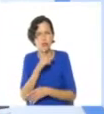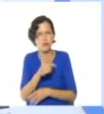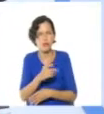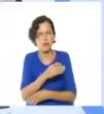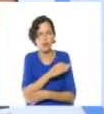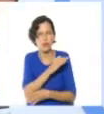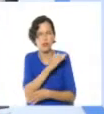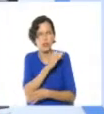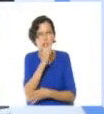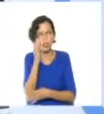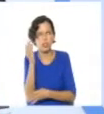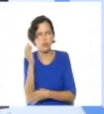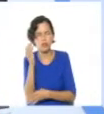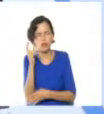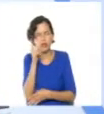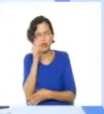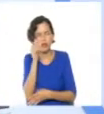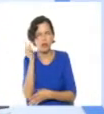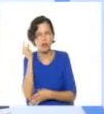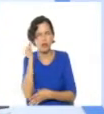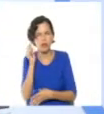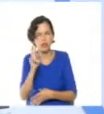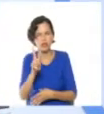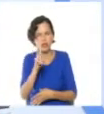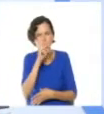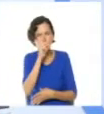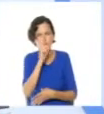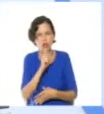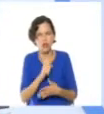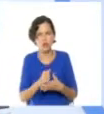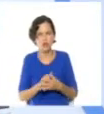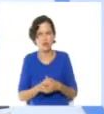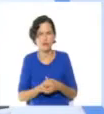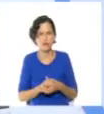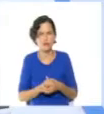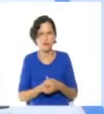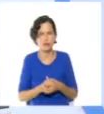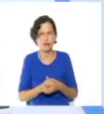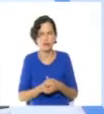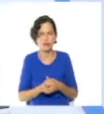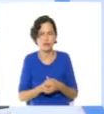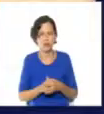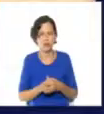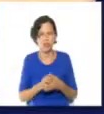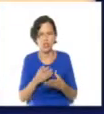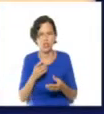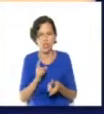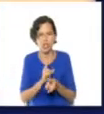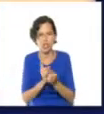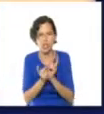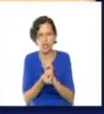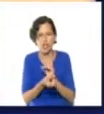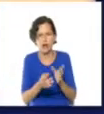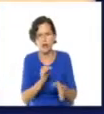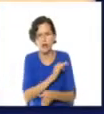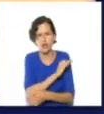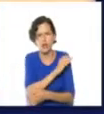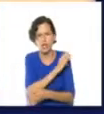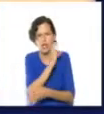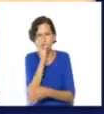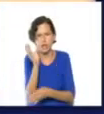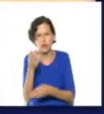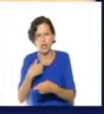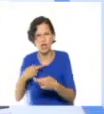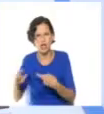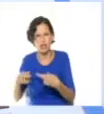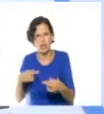climático del hombre y de la mujer en segundo año, en perjuicio del cambio climático y esto relacionado con el